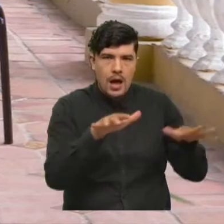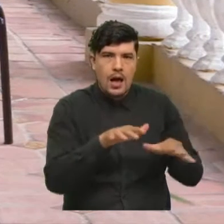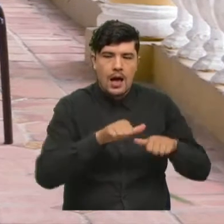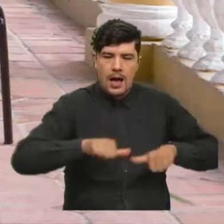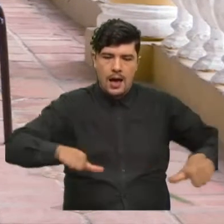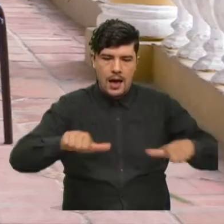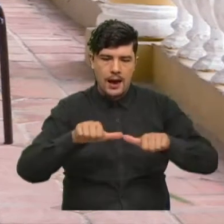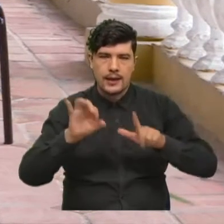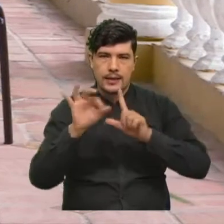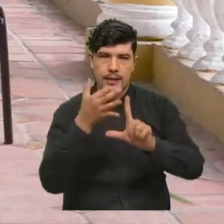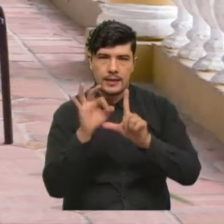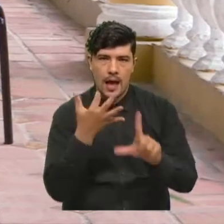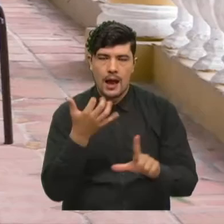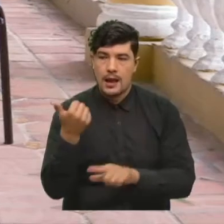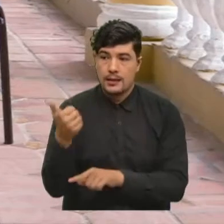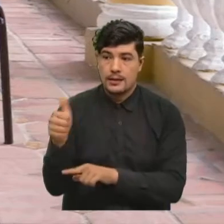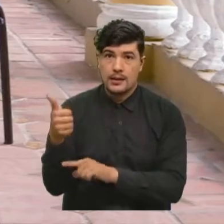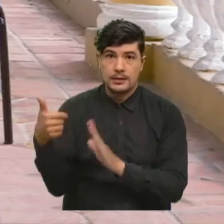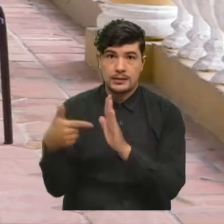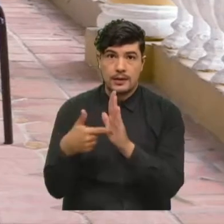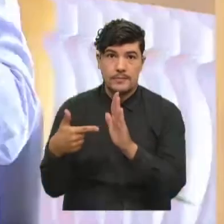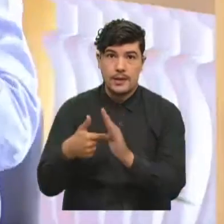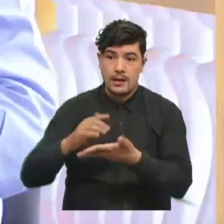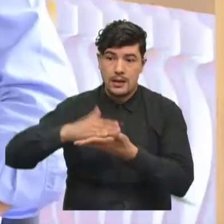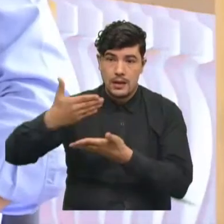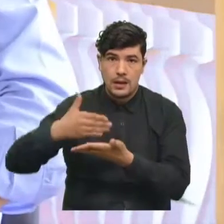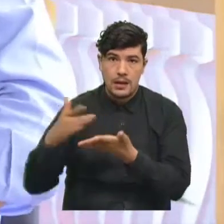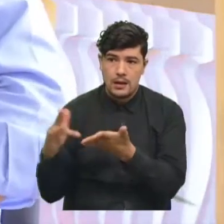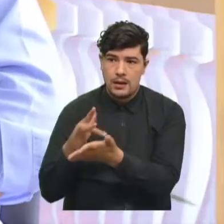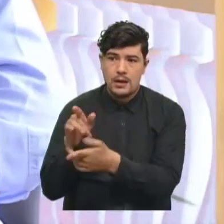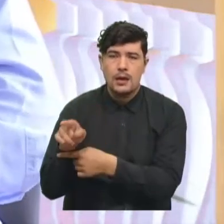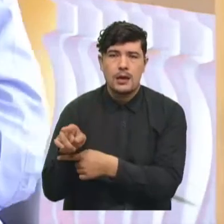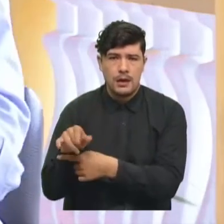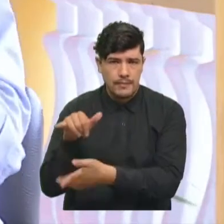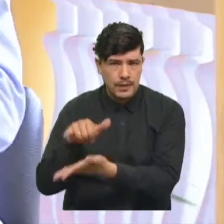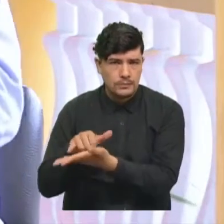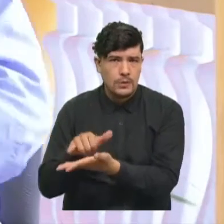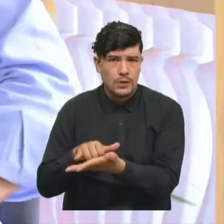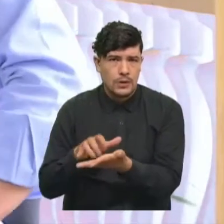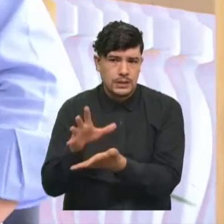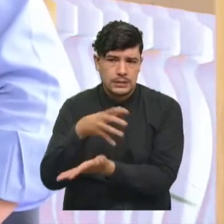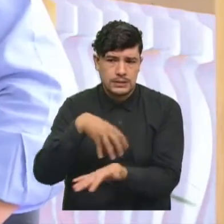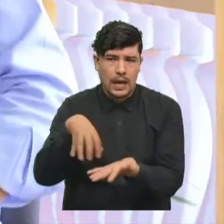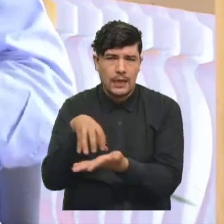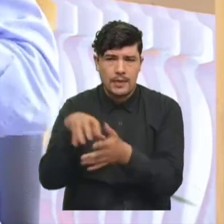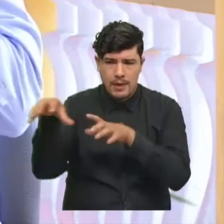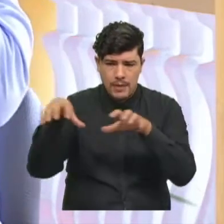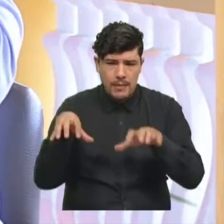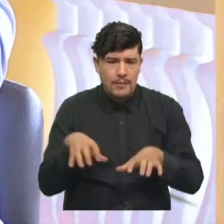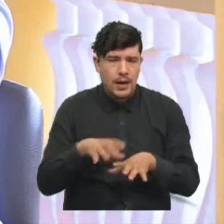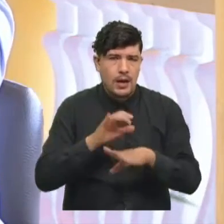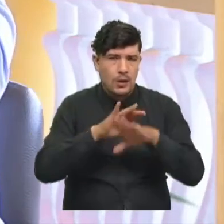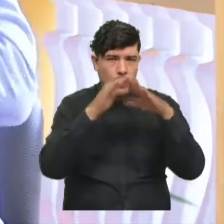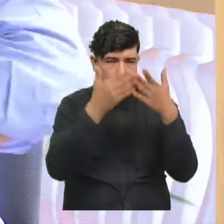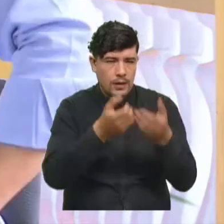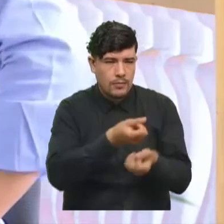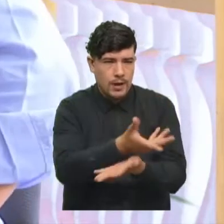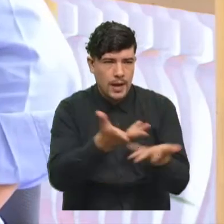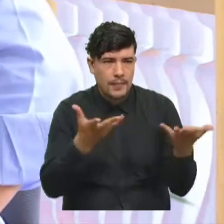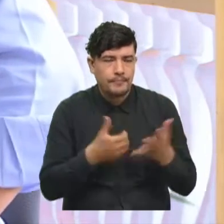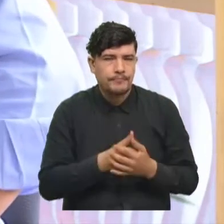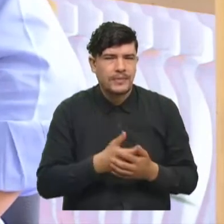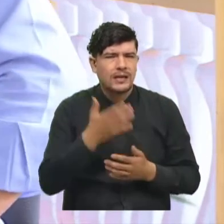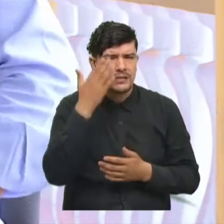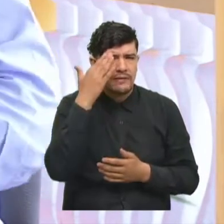más de 10 mil computadores para las sedes sé que una cantidad poca estamos trabajando en otro proceso y con gracias a al